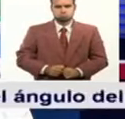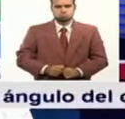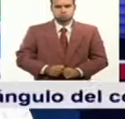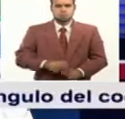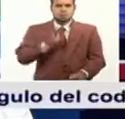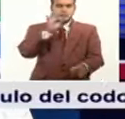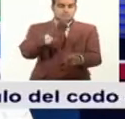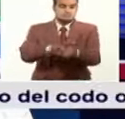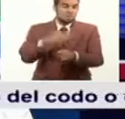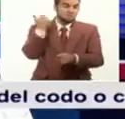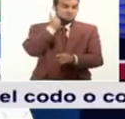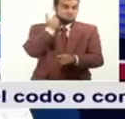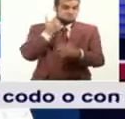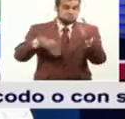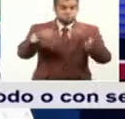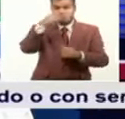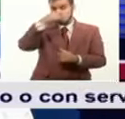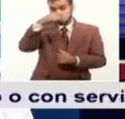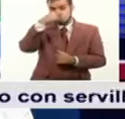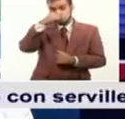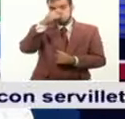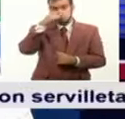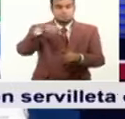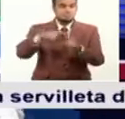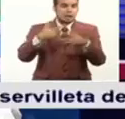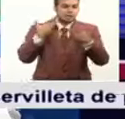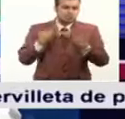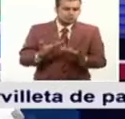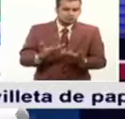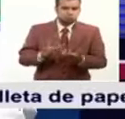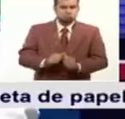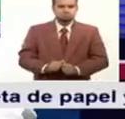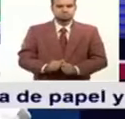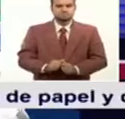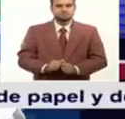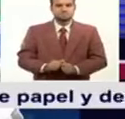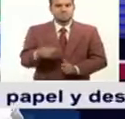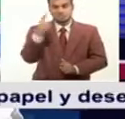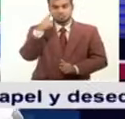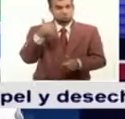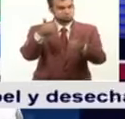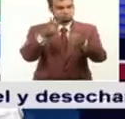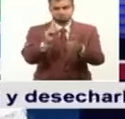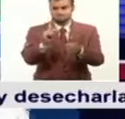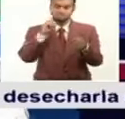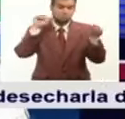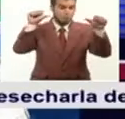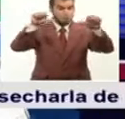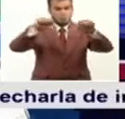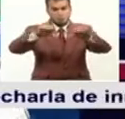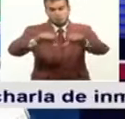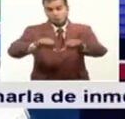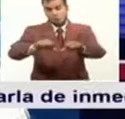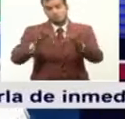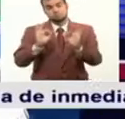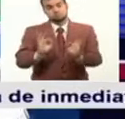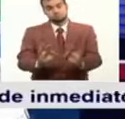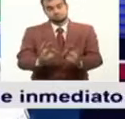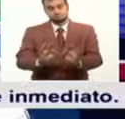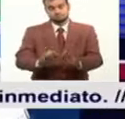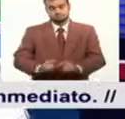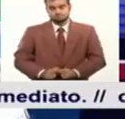con fiebre, secreción nasal y decaimiento. También tuvo una evolución desfavorable de la